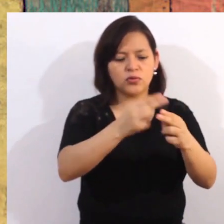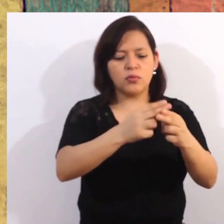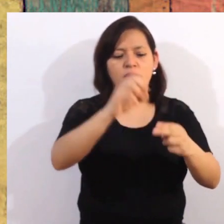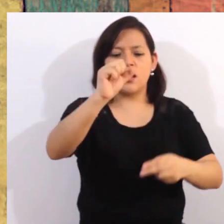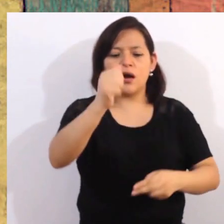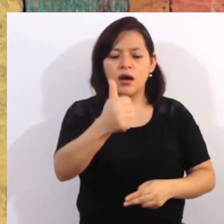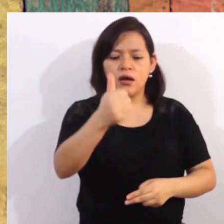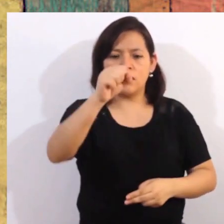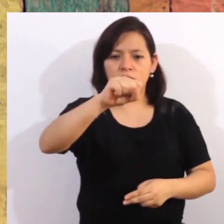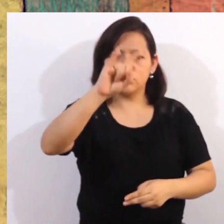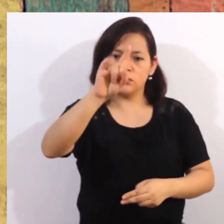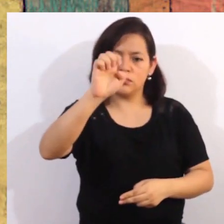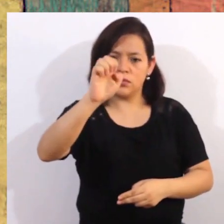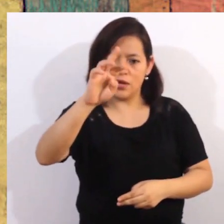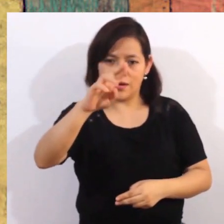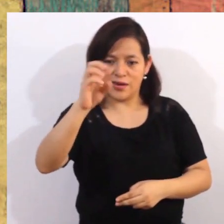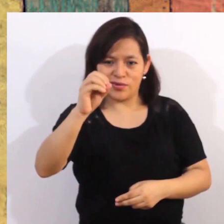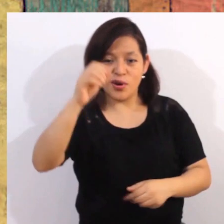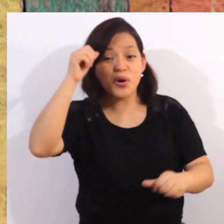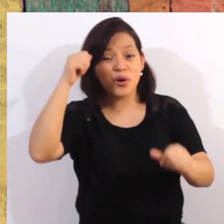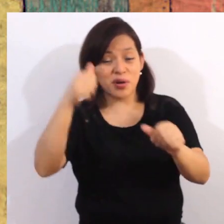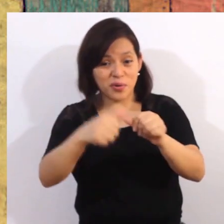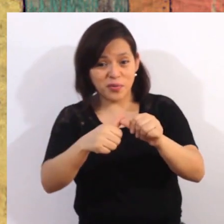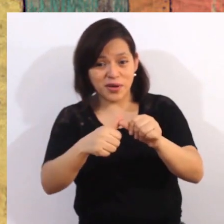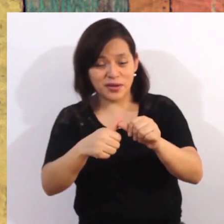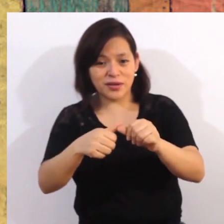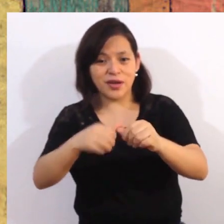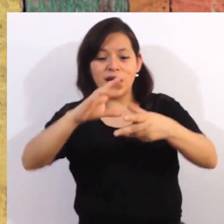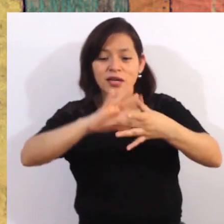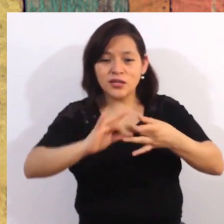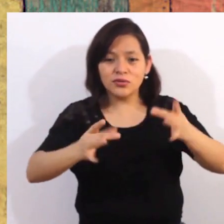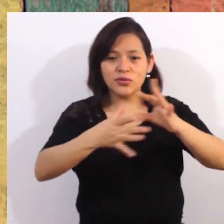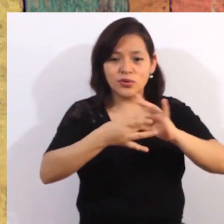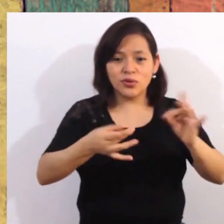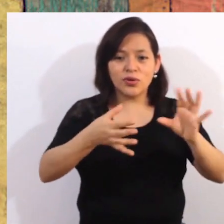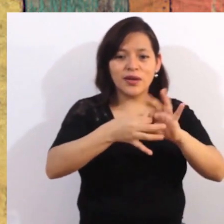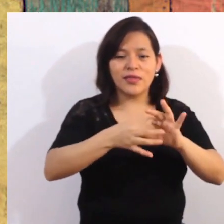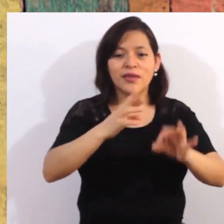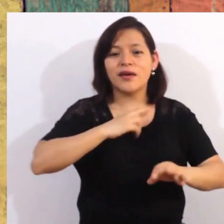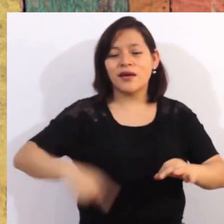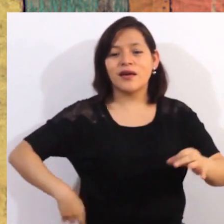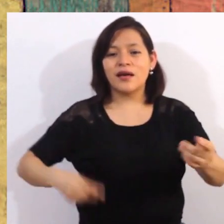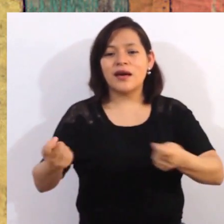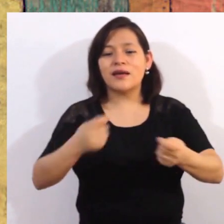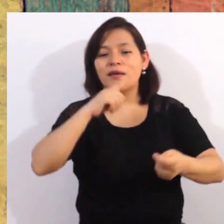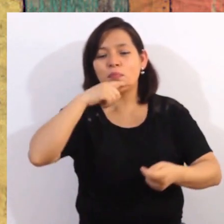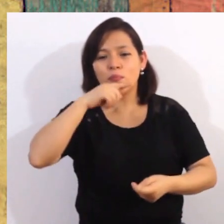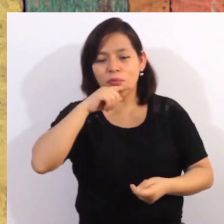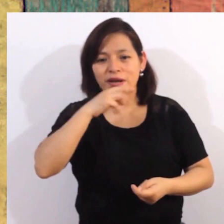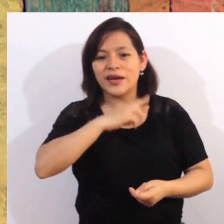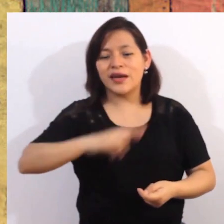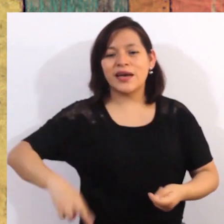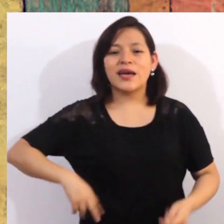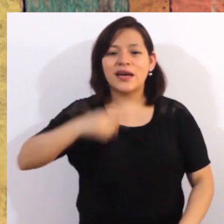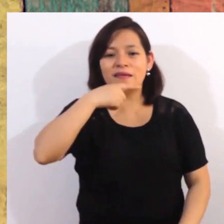te acordarás de la historia de Esther, la que hizo reina a Esther, y bajo el tiempo de este rey